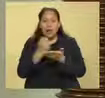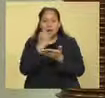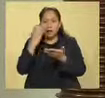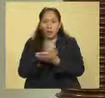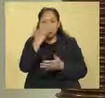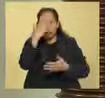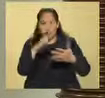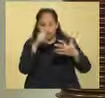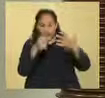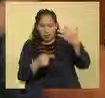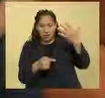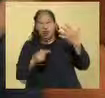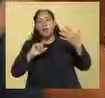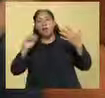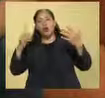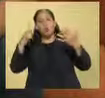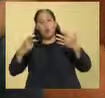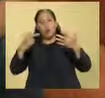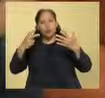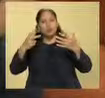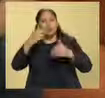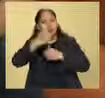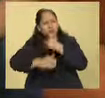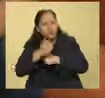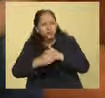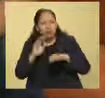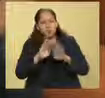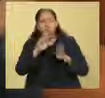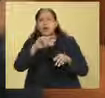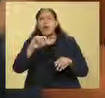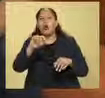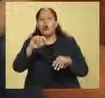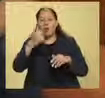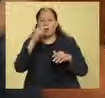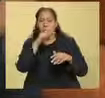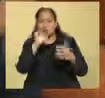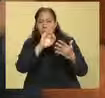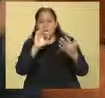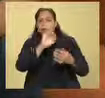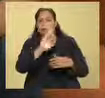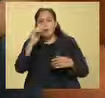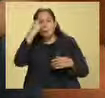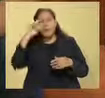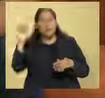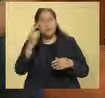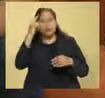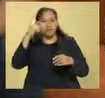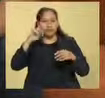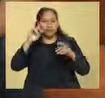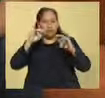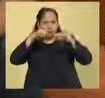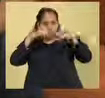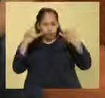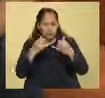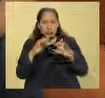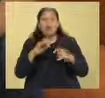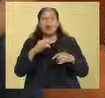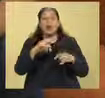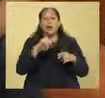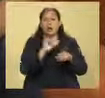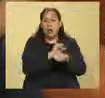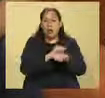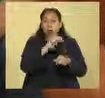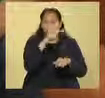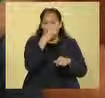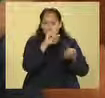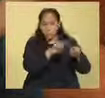diez y dos comodines que van a pelear a partir de la onceava fecha por el campeonato es decir son doce carros la última